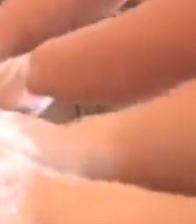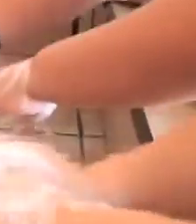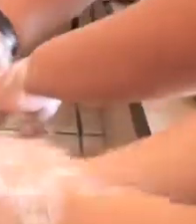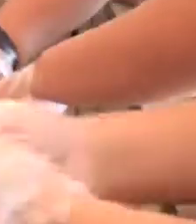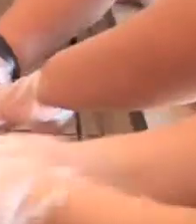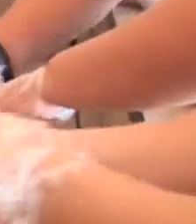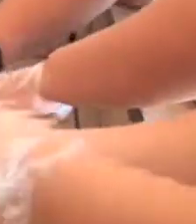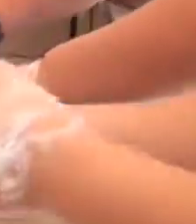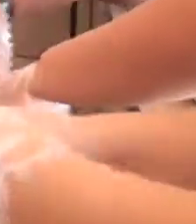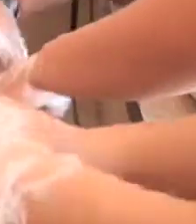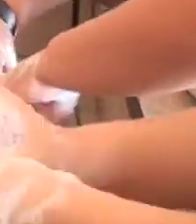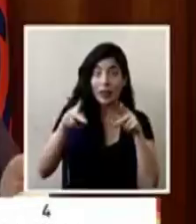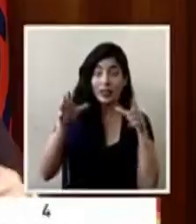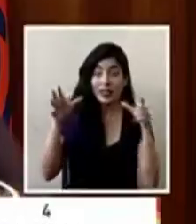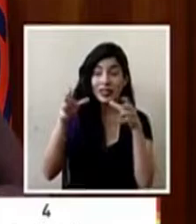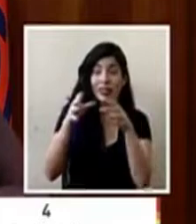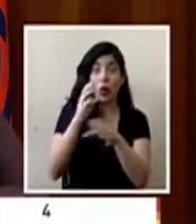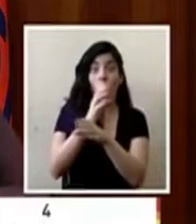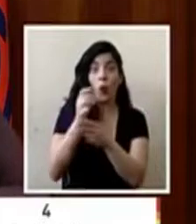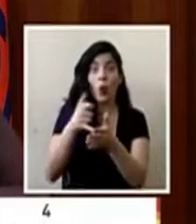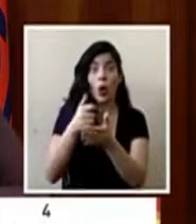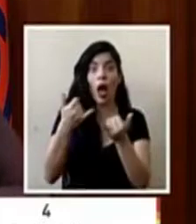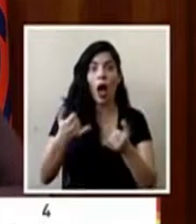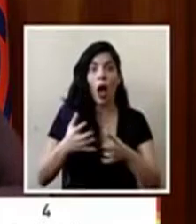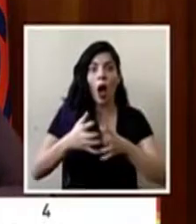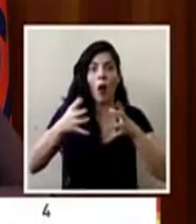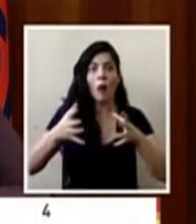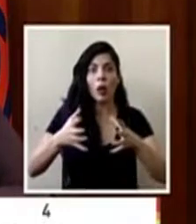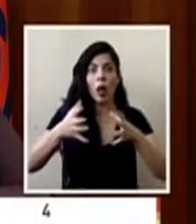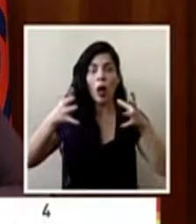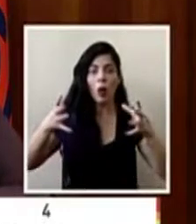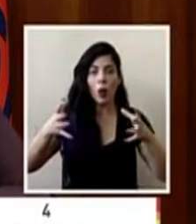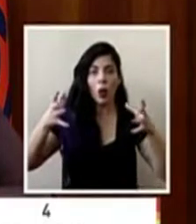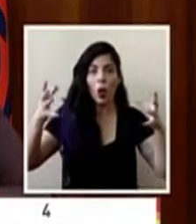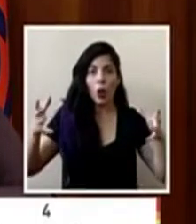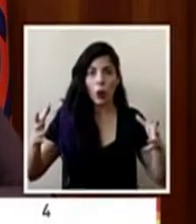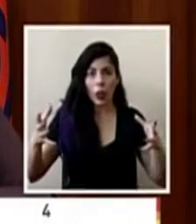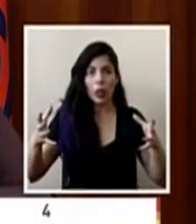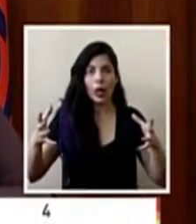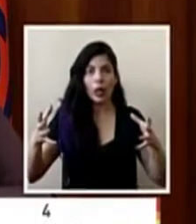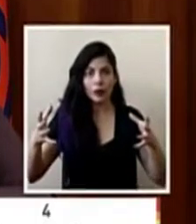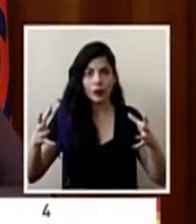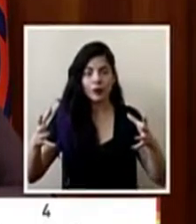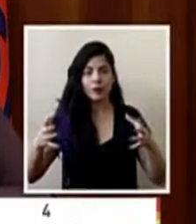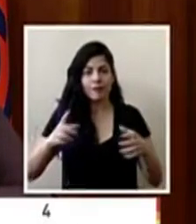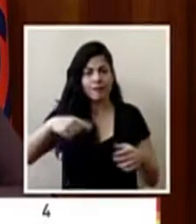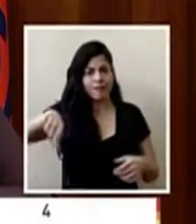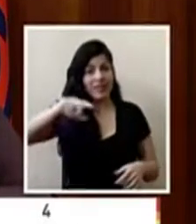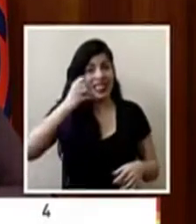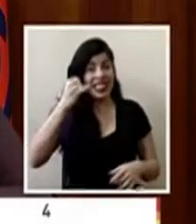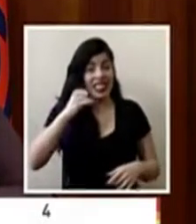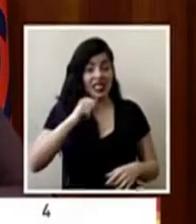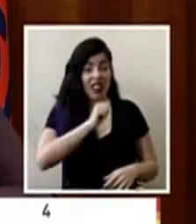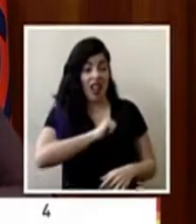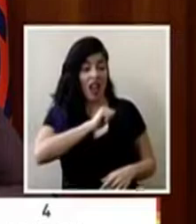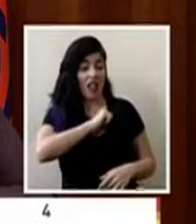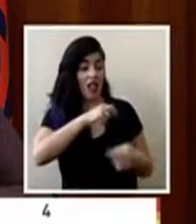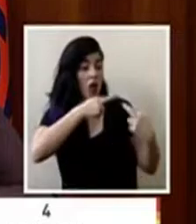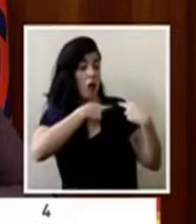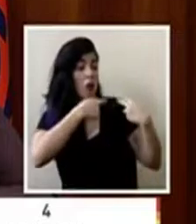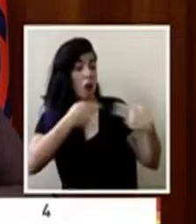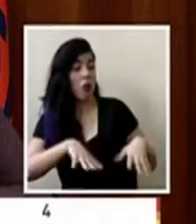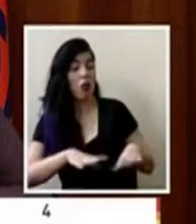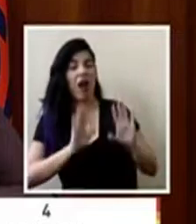personas en unidad de cuidados intensivos ha ido aumentando, que asumamos una actitud irresponsable de